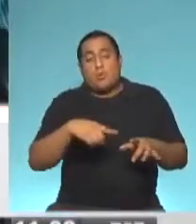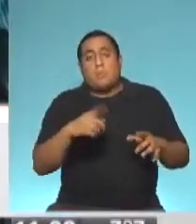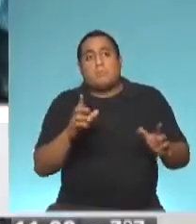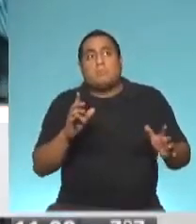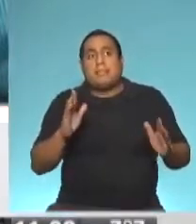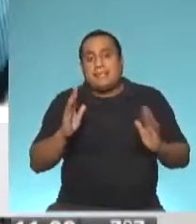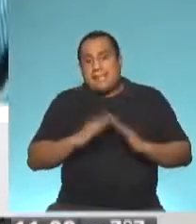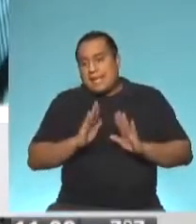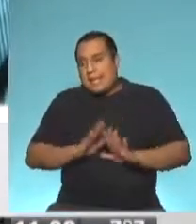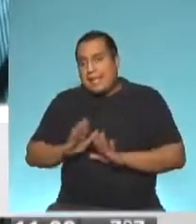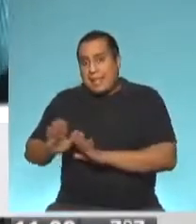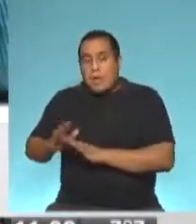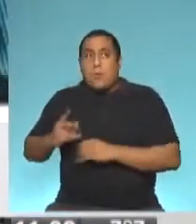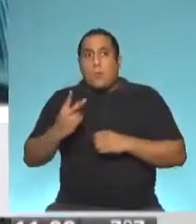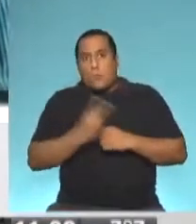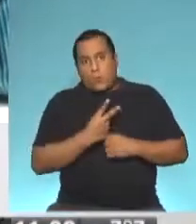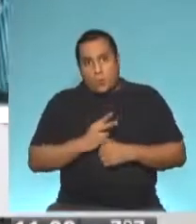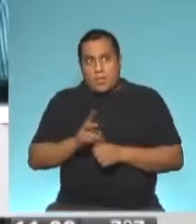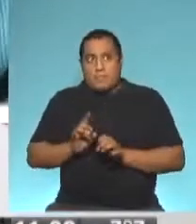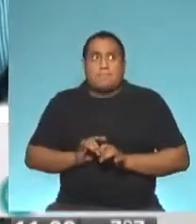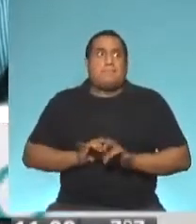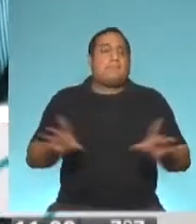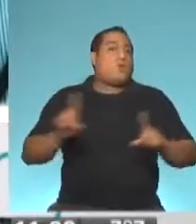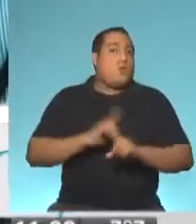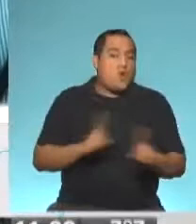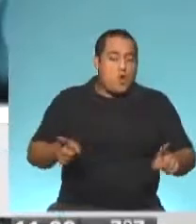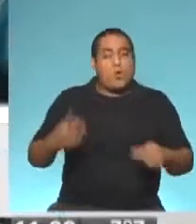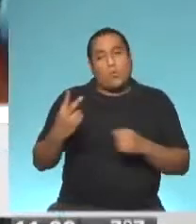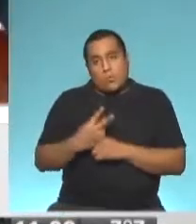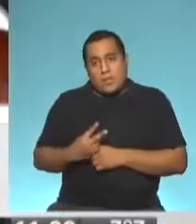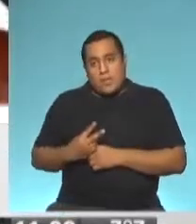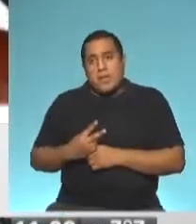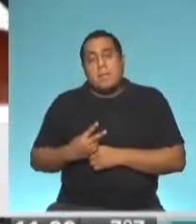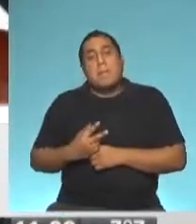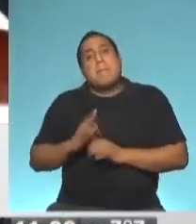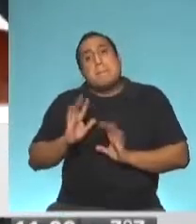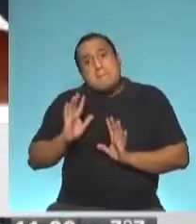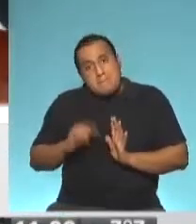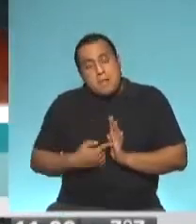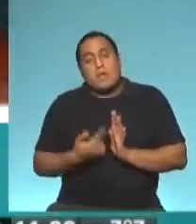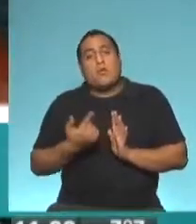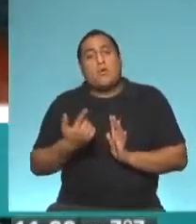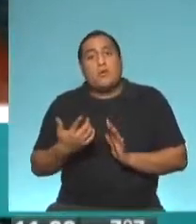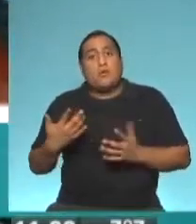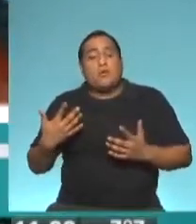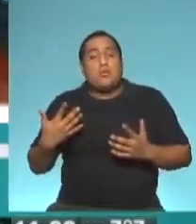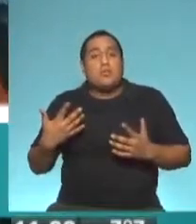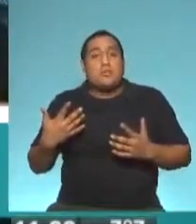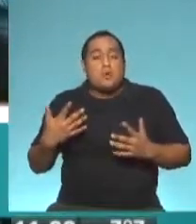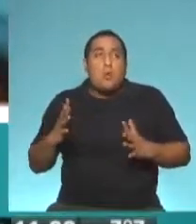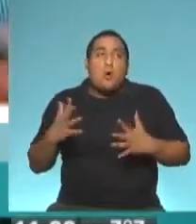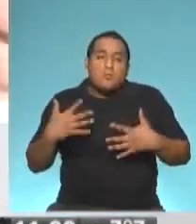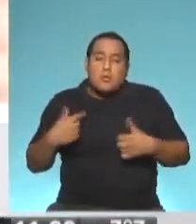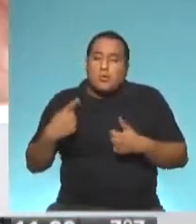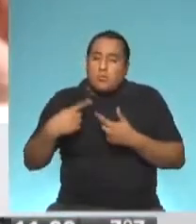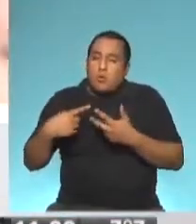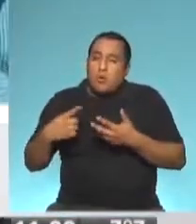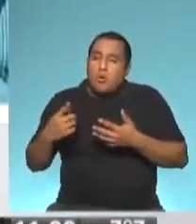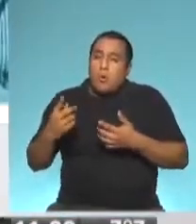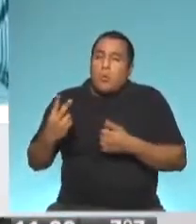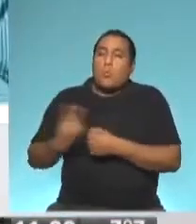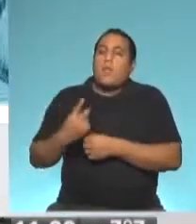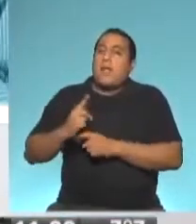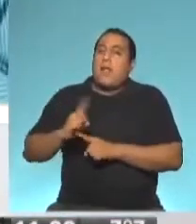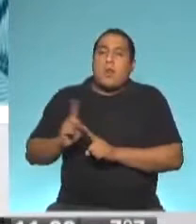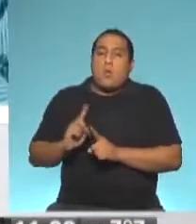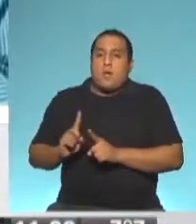no tener un peor pronóstico y que sea una tragedia el COVID, estamos dejando, digamos, la salud descuidada y se genera una